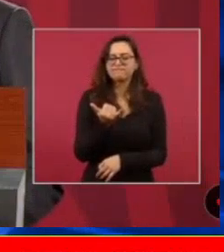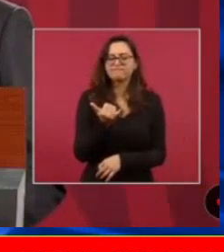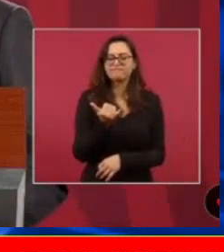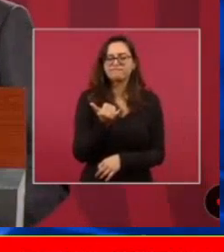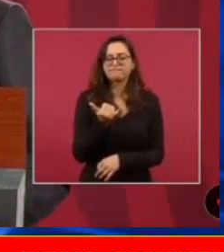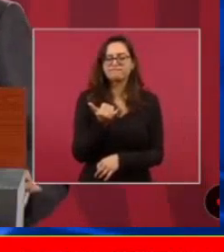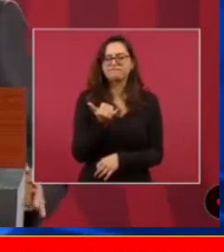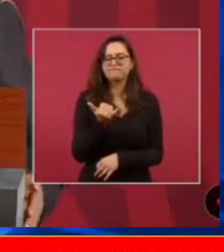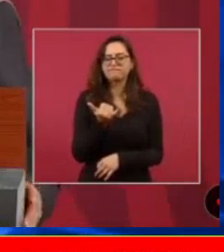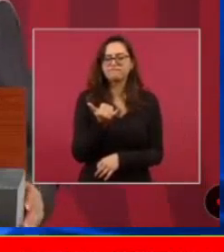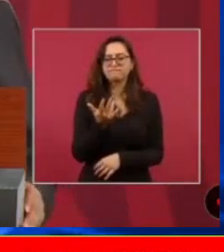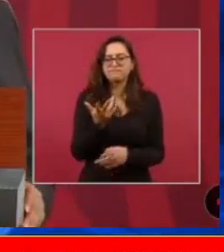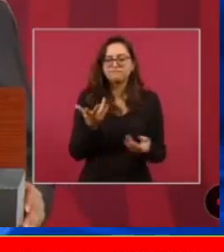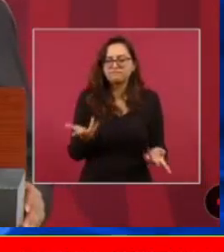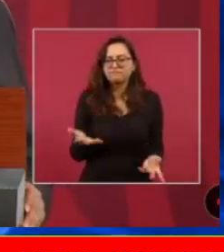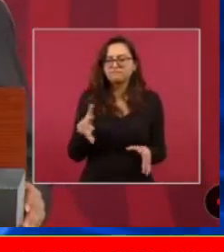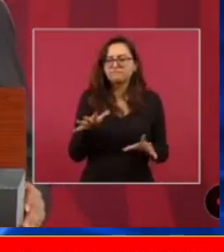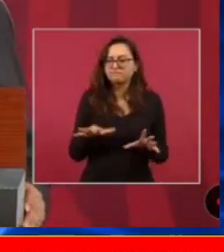no va